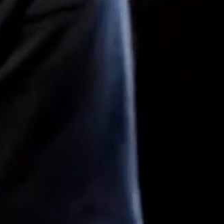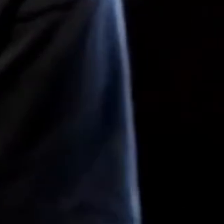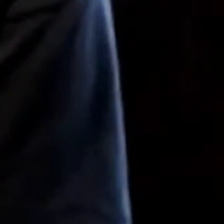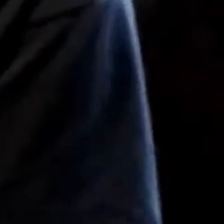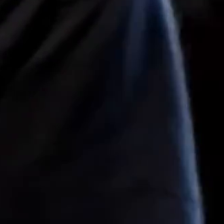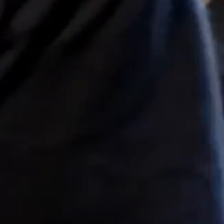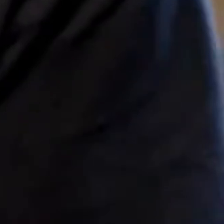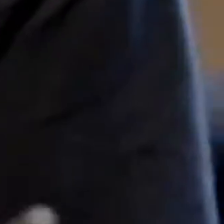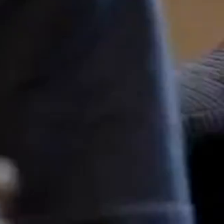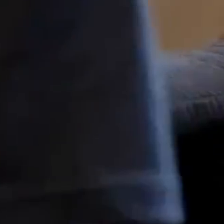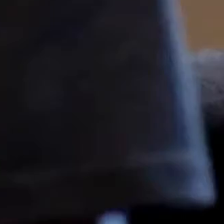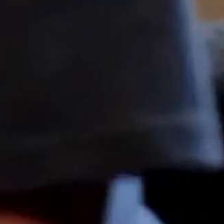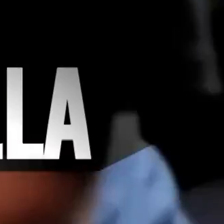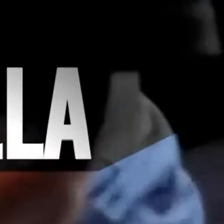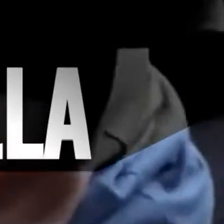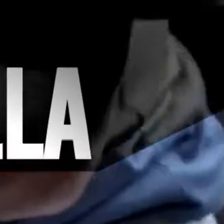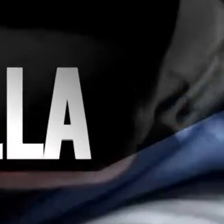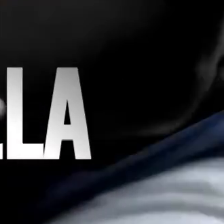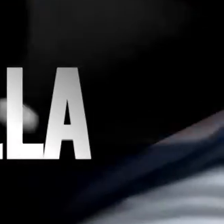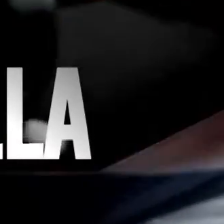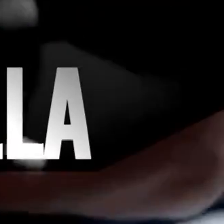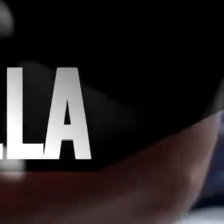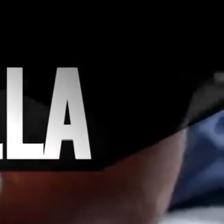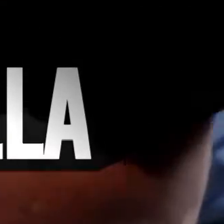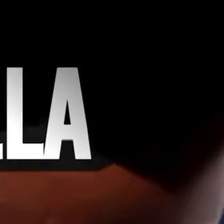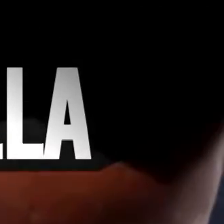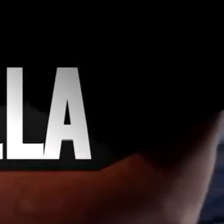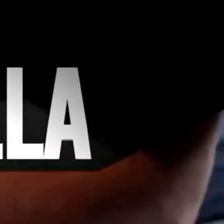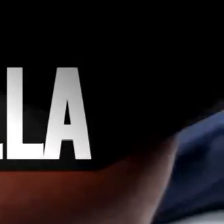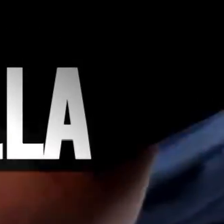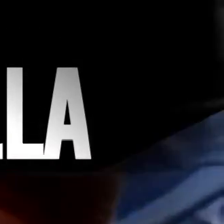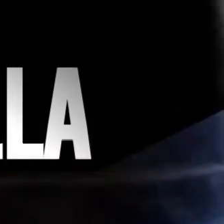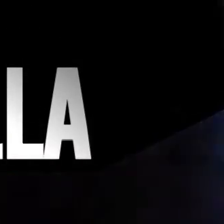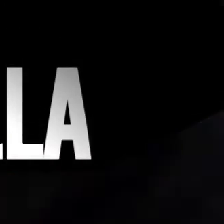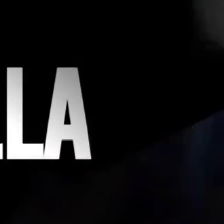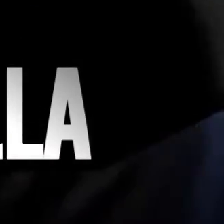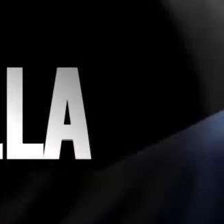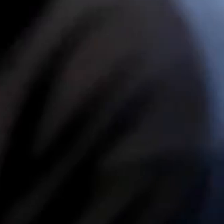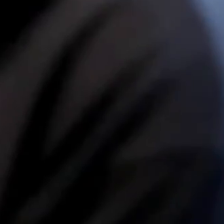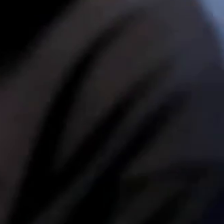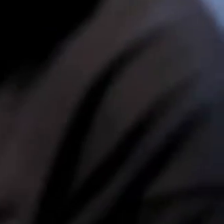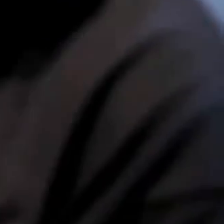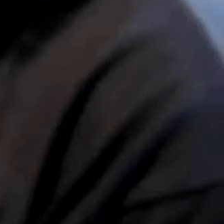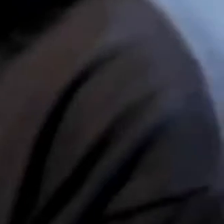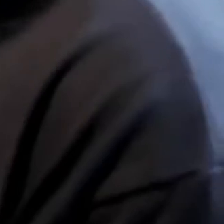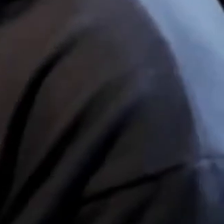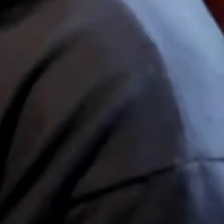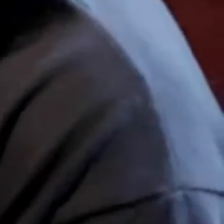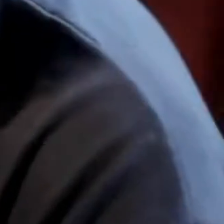Asoman tus lagrimitas por Santa Rosa, porque no pude quererte, morena